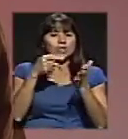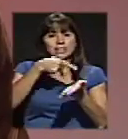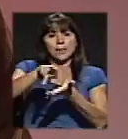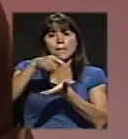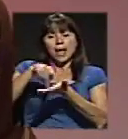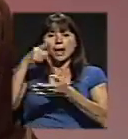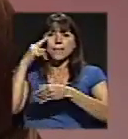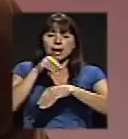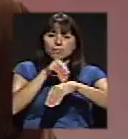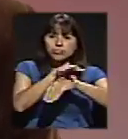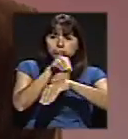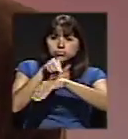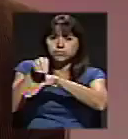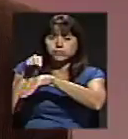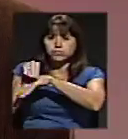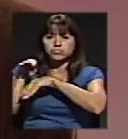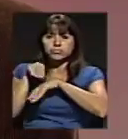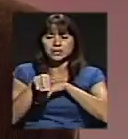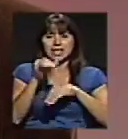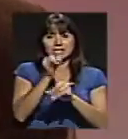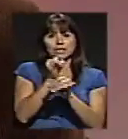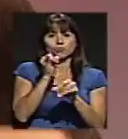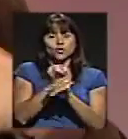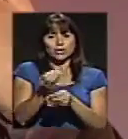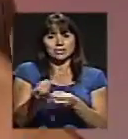las instituciones del Estado,